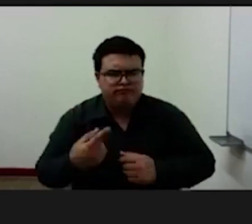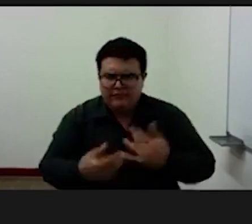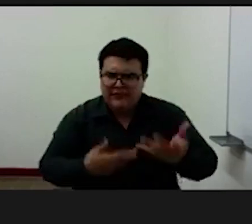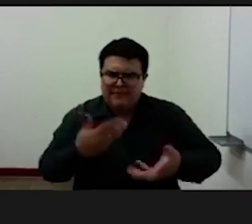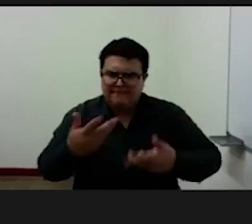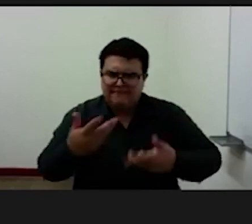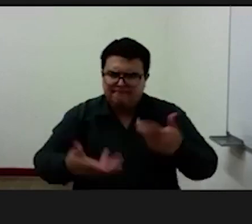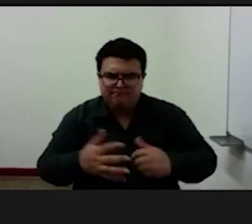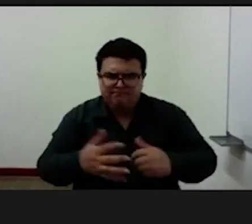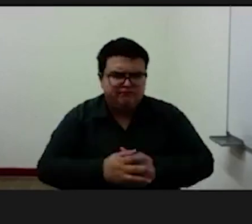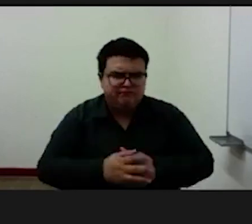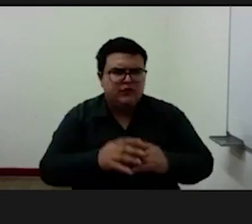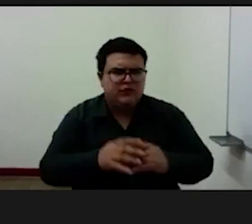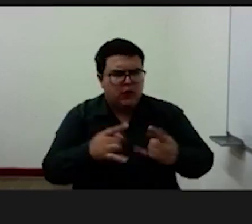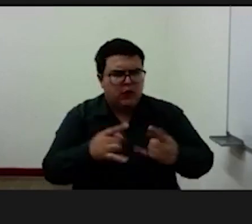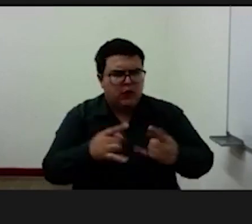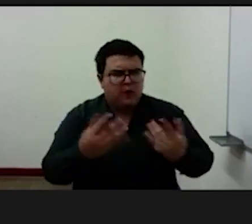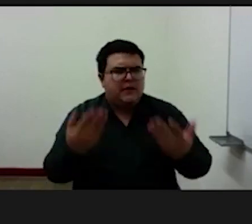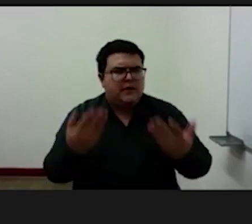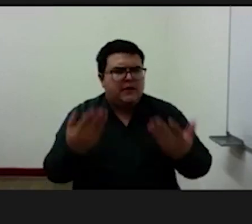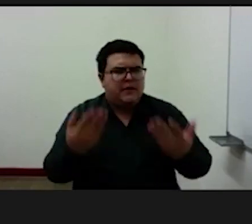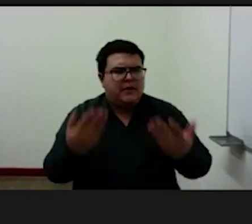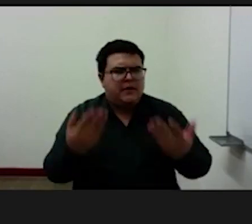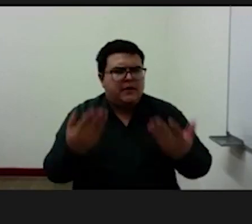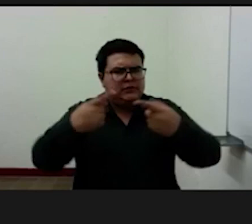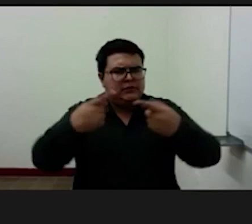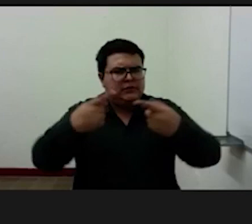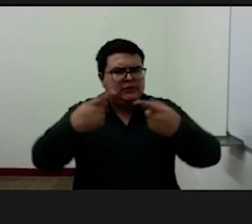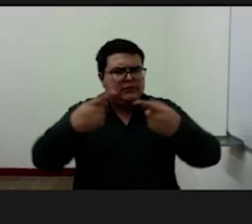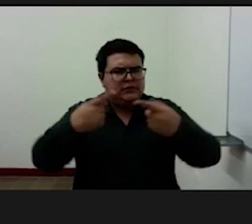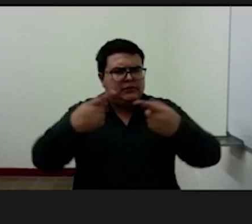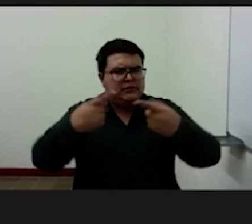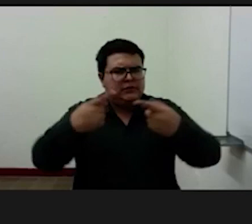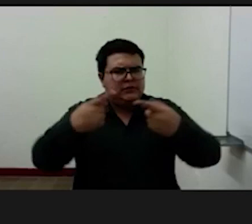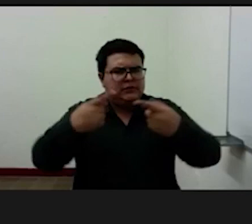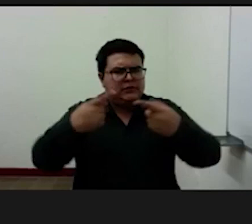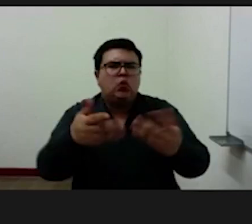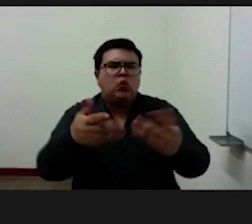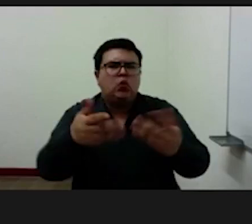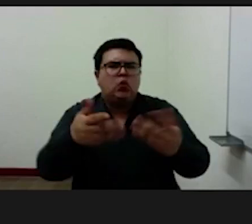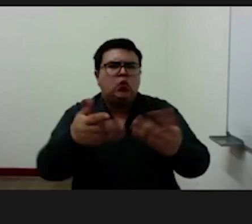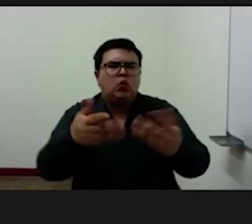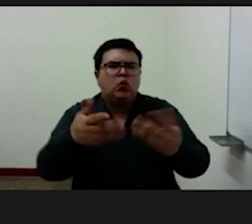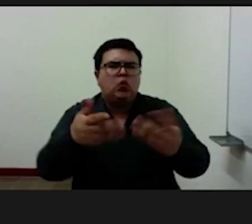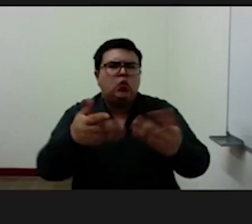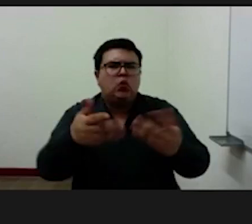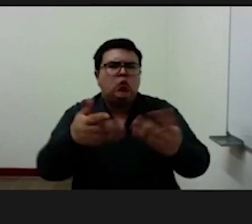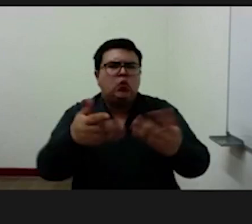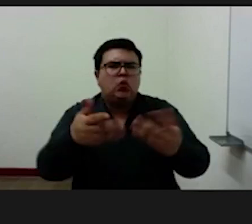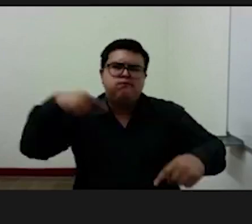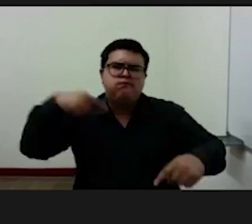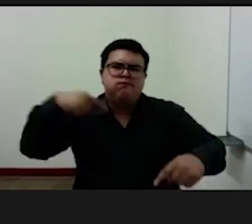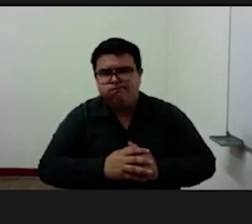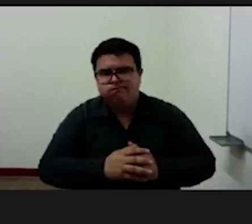estos tejidos en la moda o en las imágenes que están utilizando.